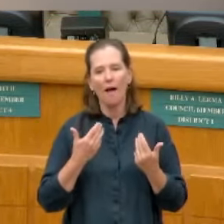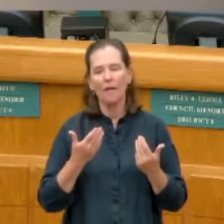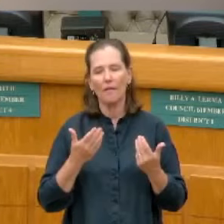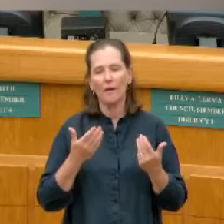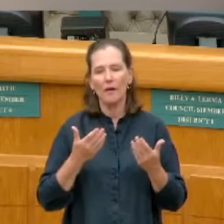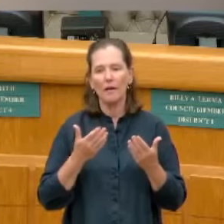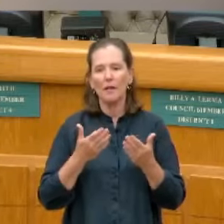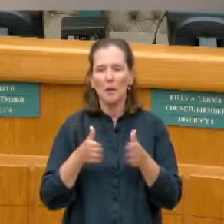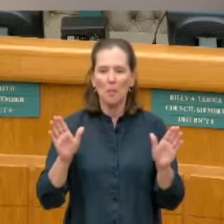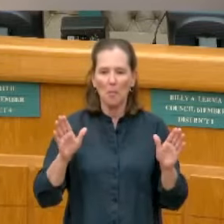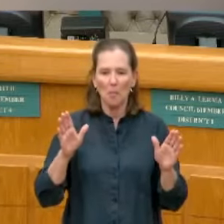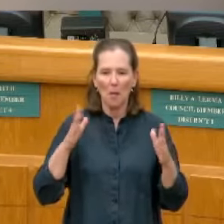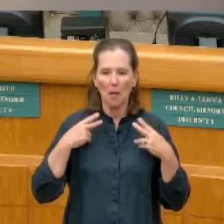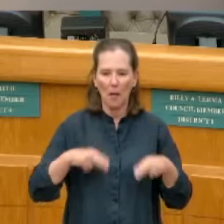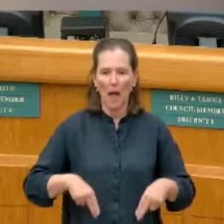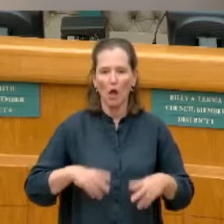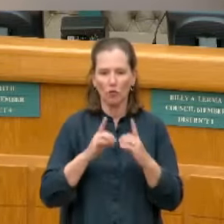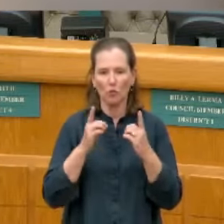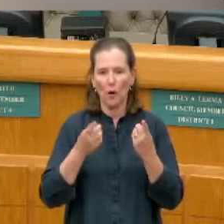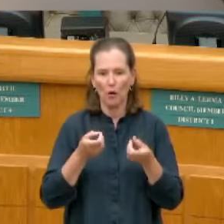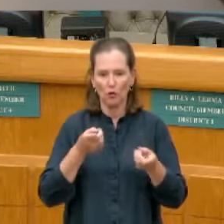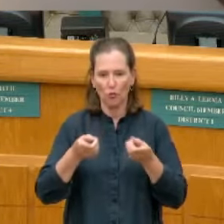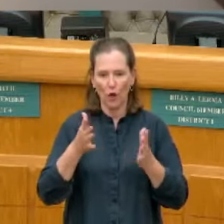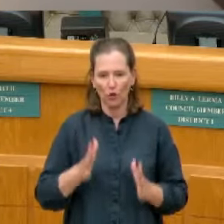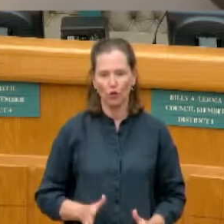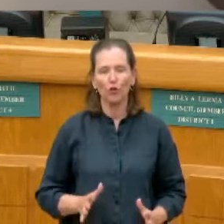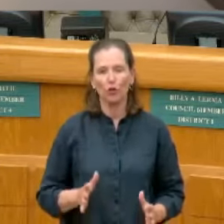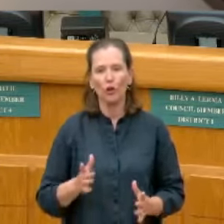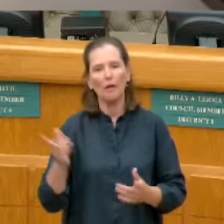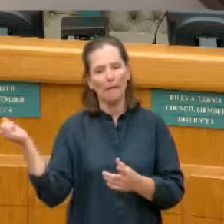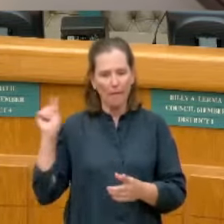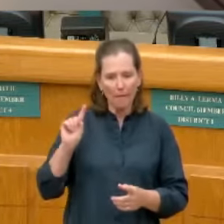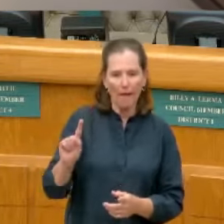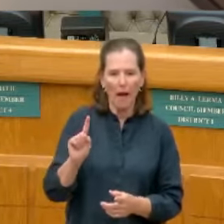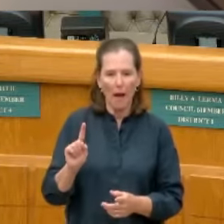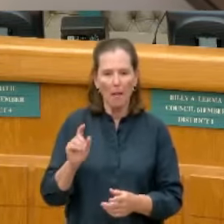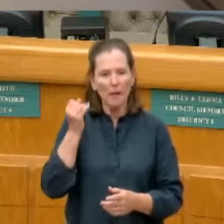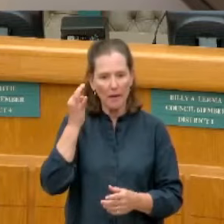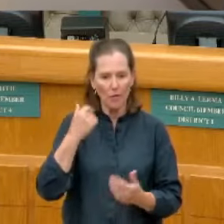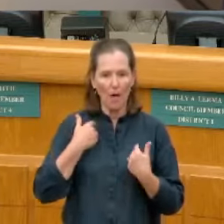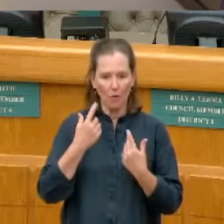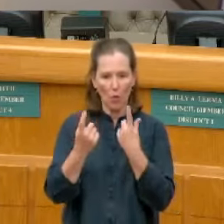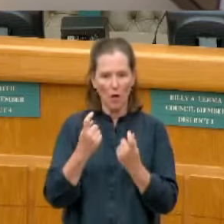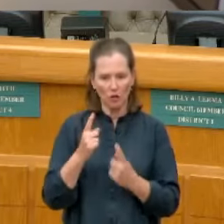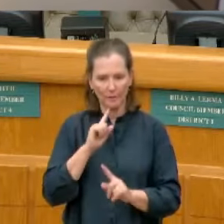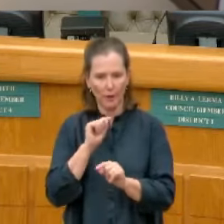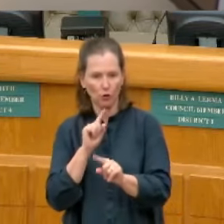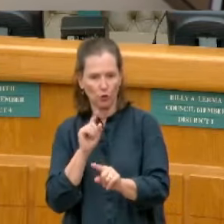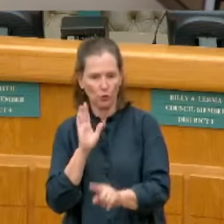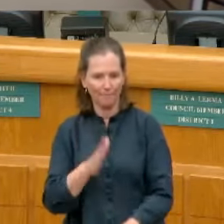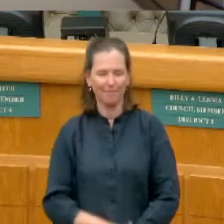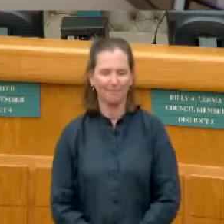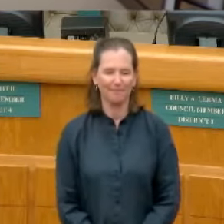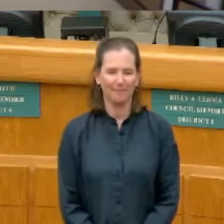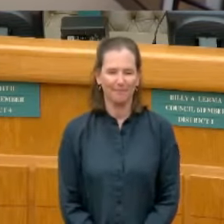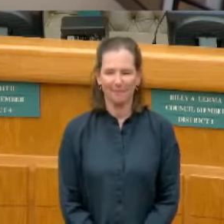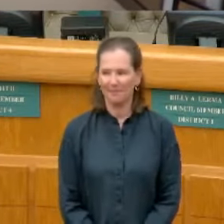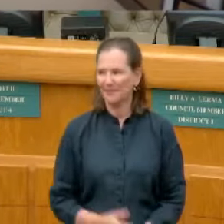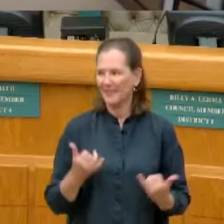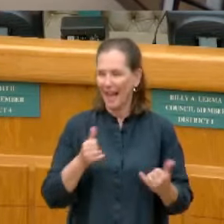3.683 casos tan solo en una semana. La cifra mayor anterior fue el 16 de julio del 2020 con 2.917 casos. También el